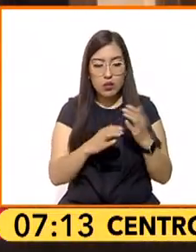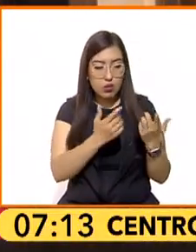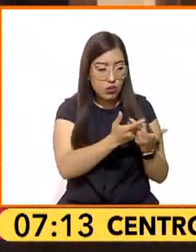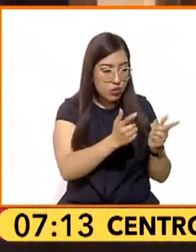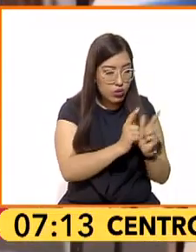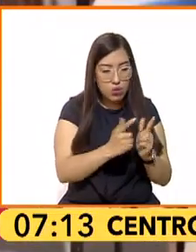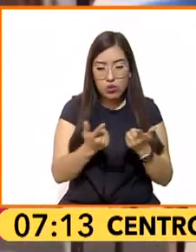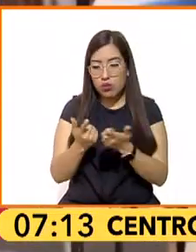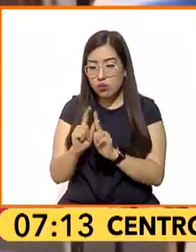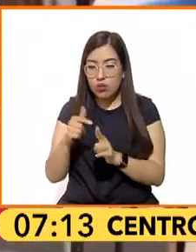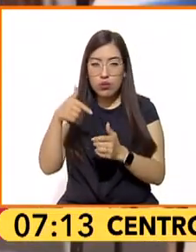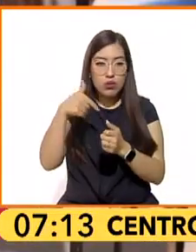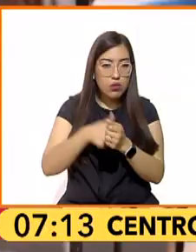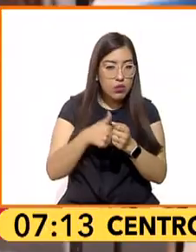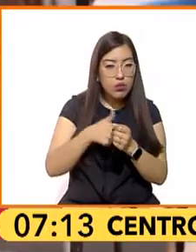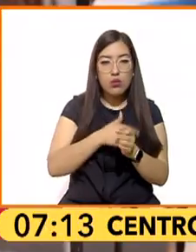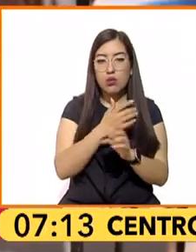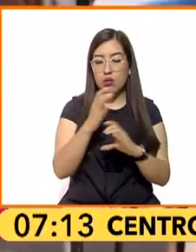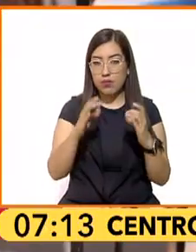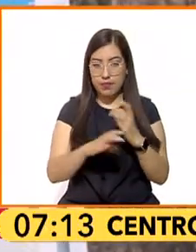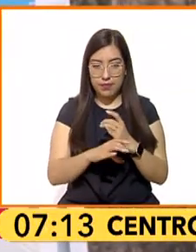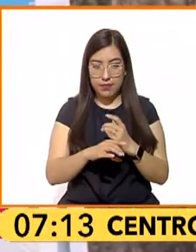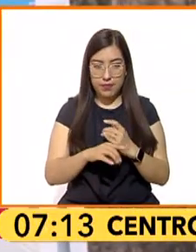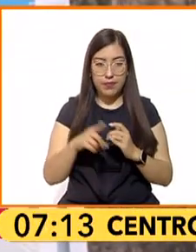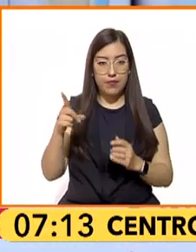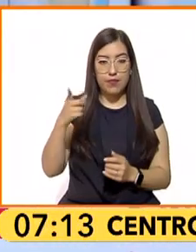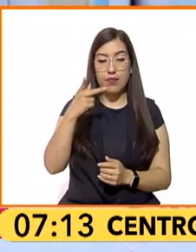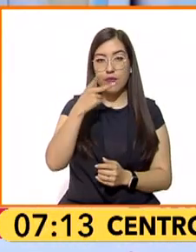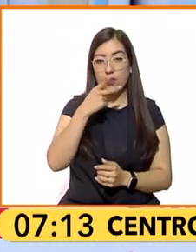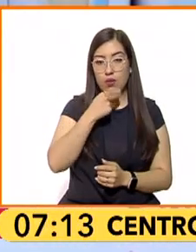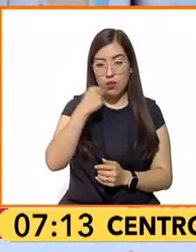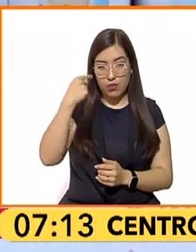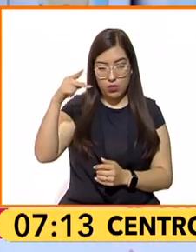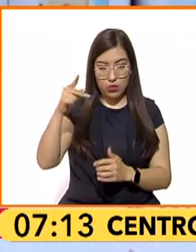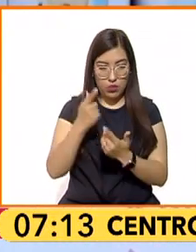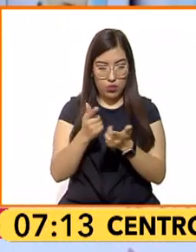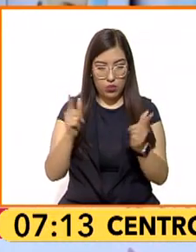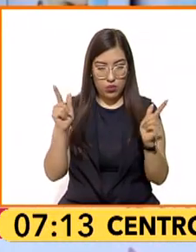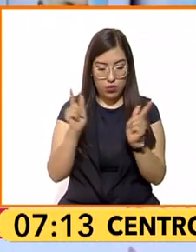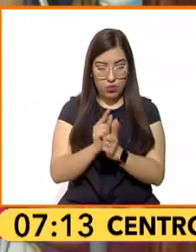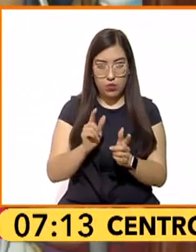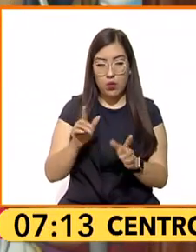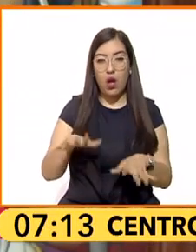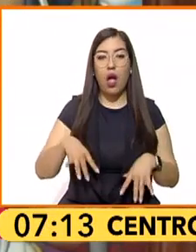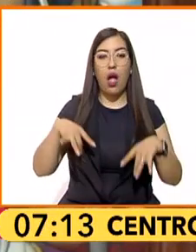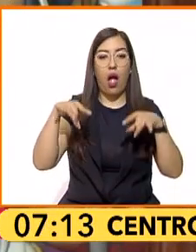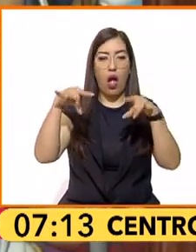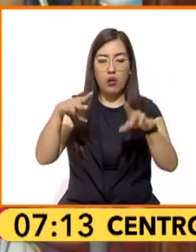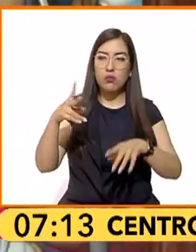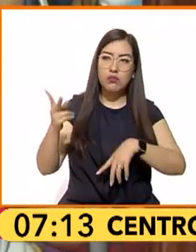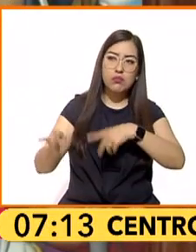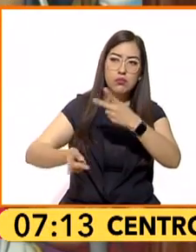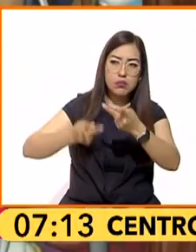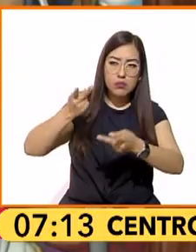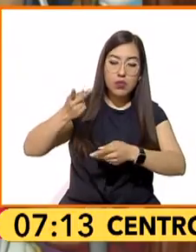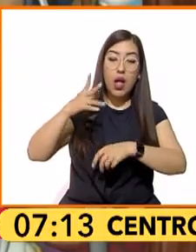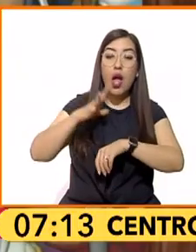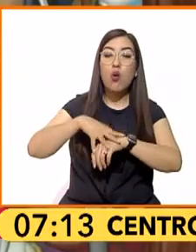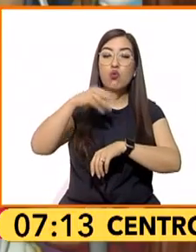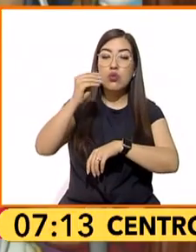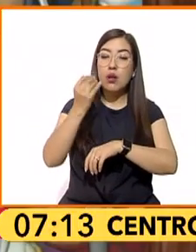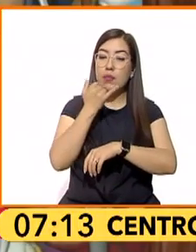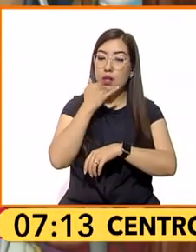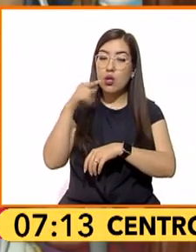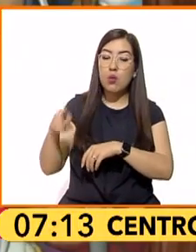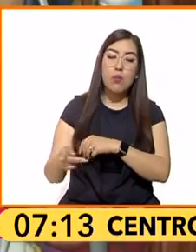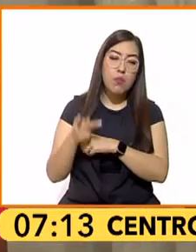tal. El cardenal Cohen de Austria le preguntan, bueno, ¿cómo están las grillas internas? ¿No? Díganos,